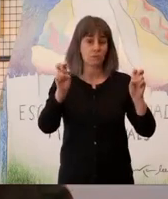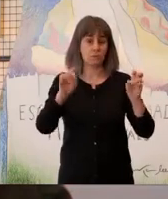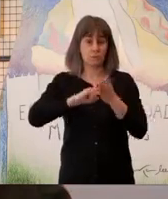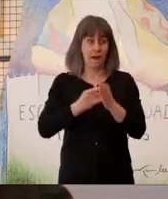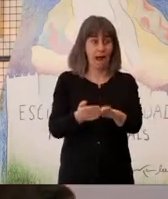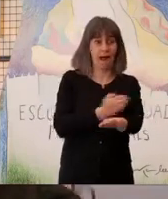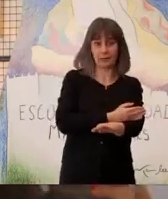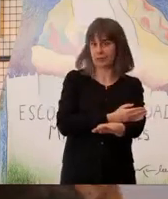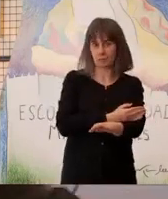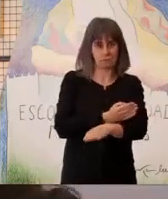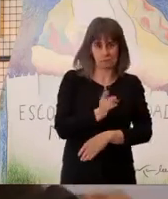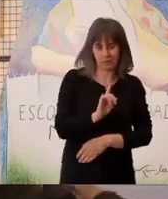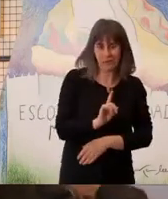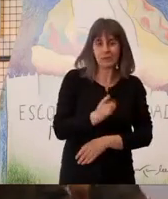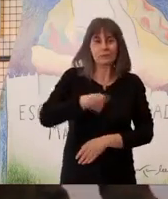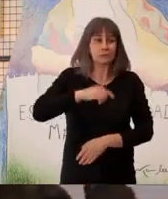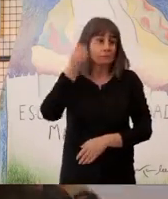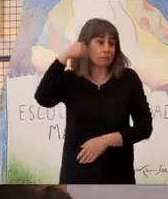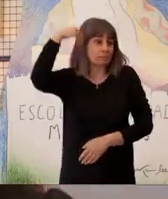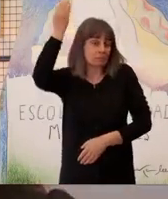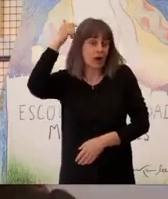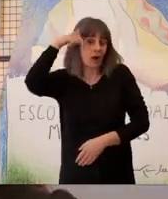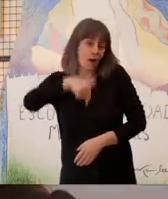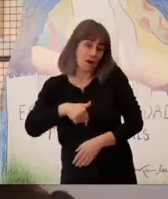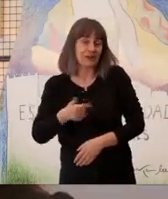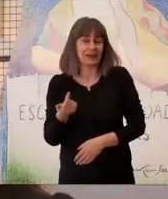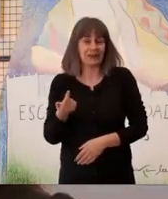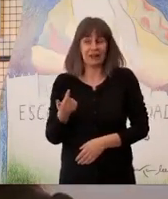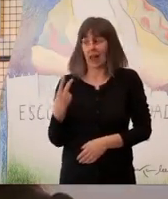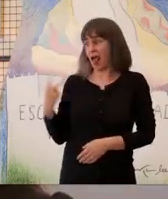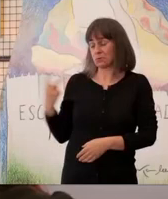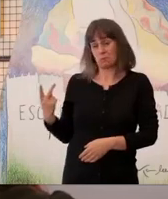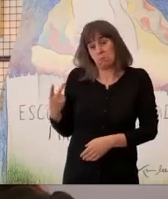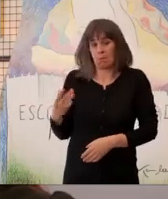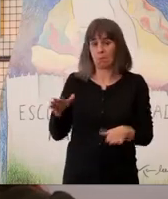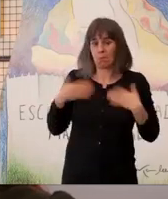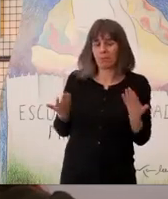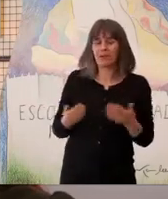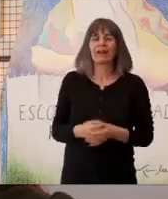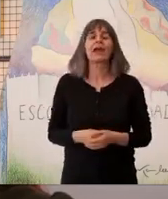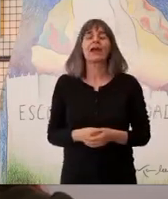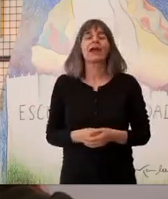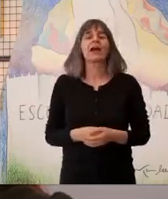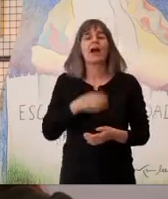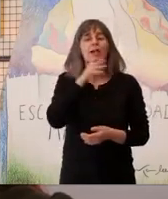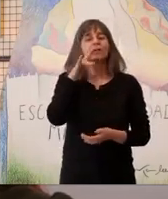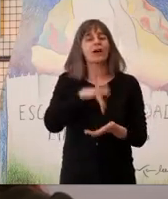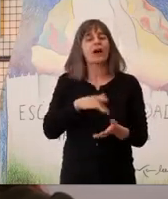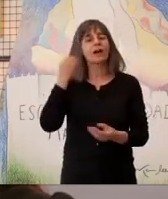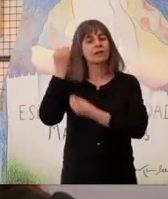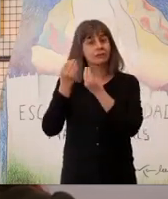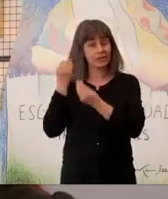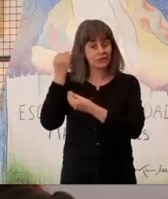que lo hemos pensado Marina y yo así un poco sobre la marcha vamos a hacer una reflexión